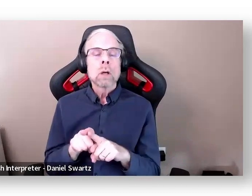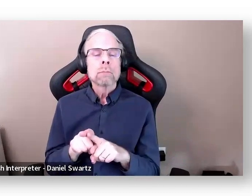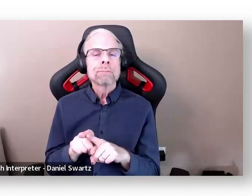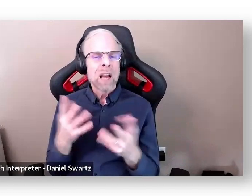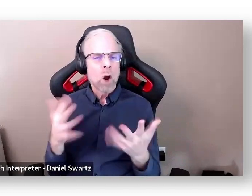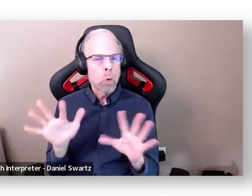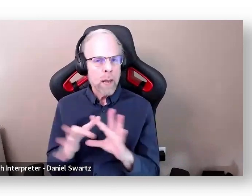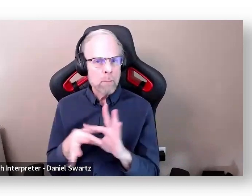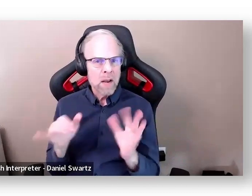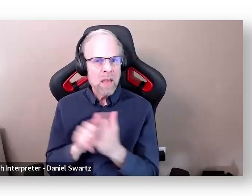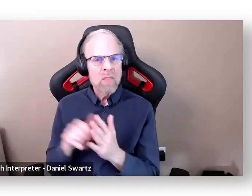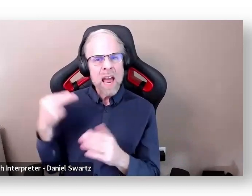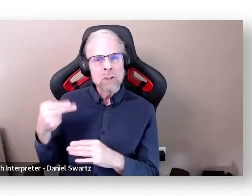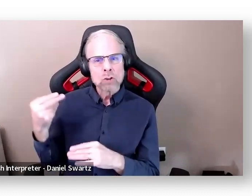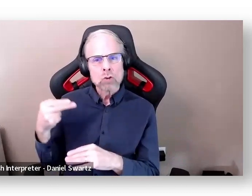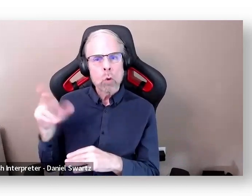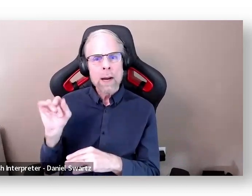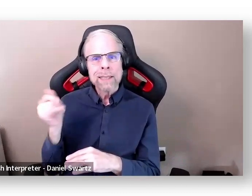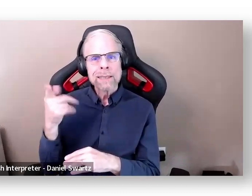pacificpowerweather.com.